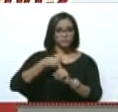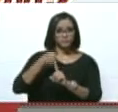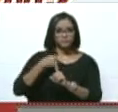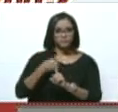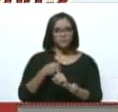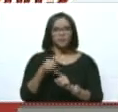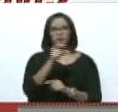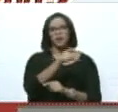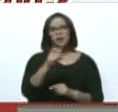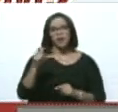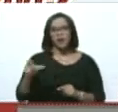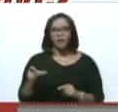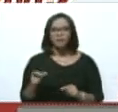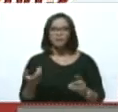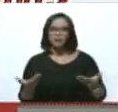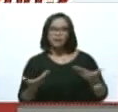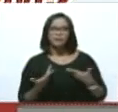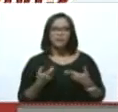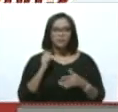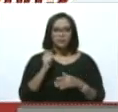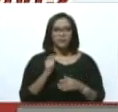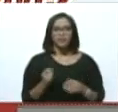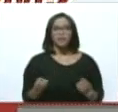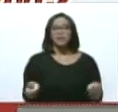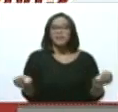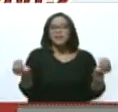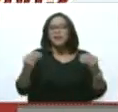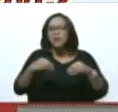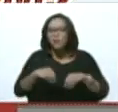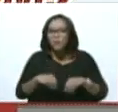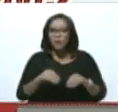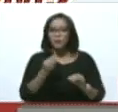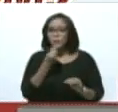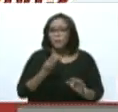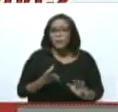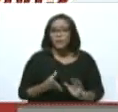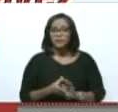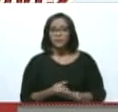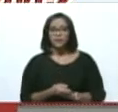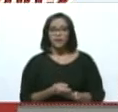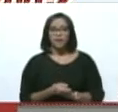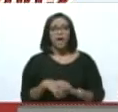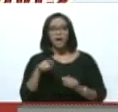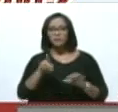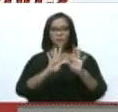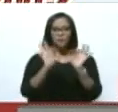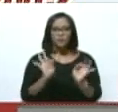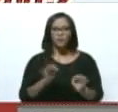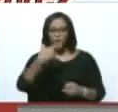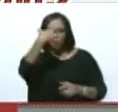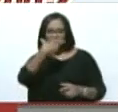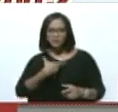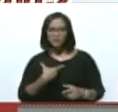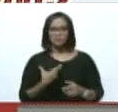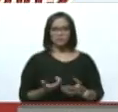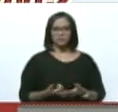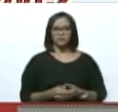la gente recibe una tarea de acuerdo, bueno, a su forma de ser, a su personalidad,